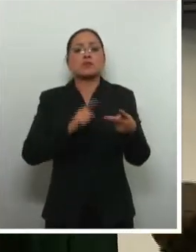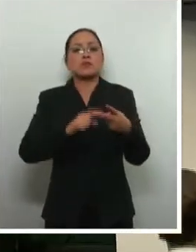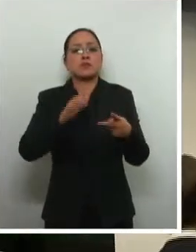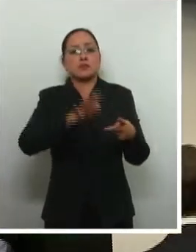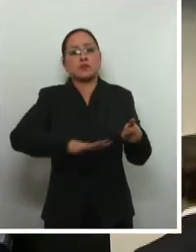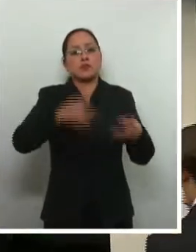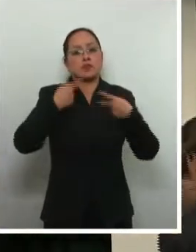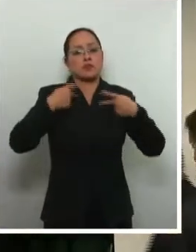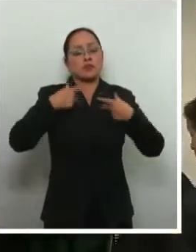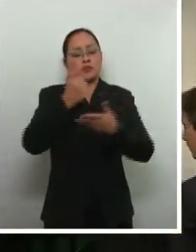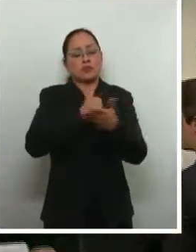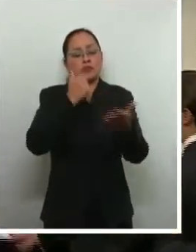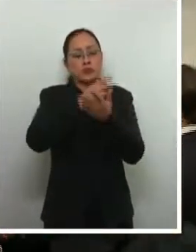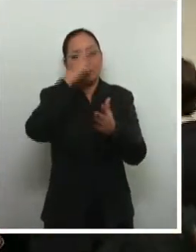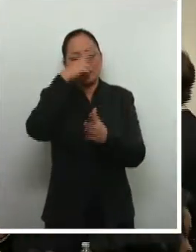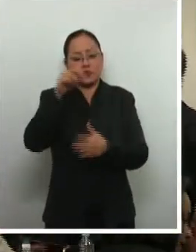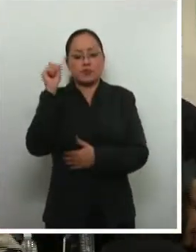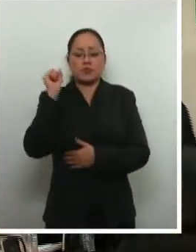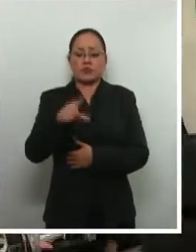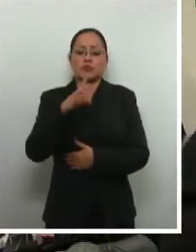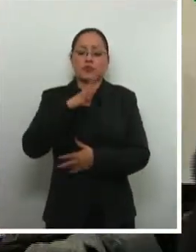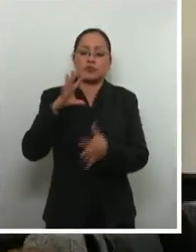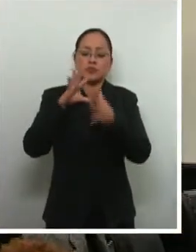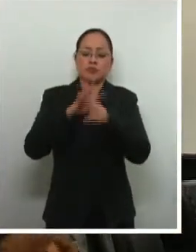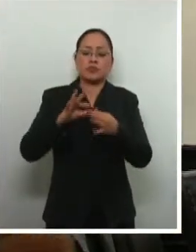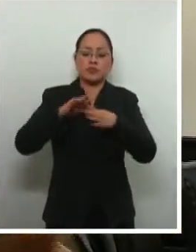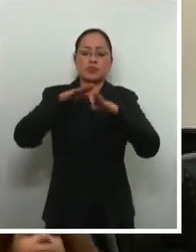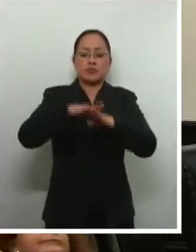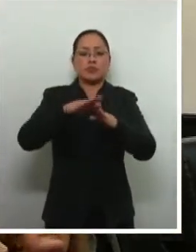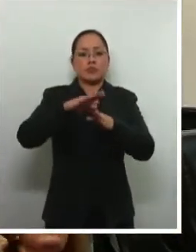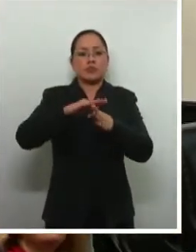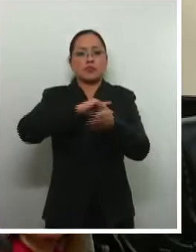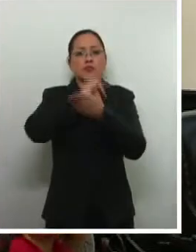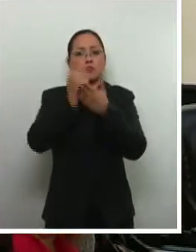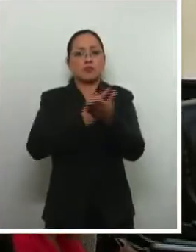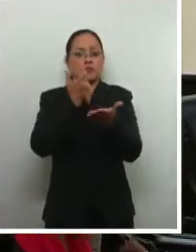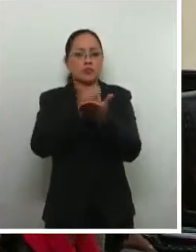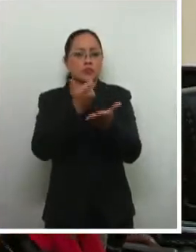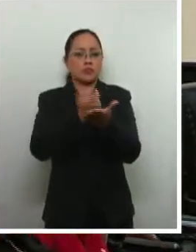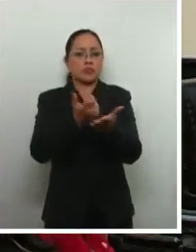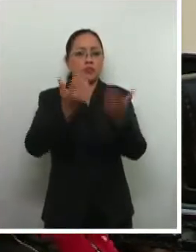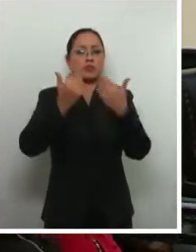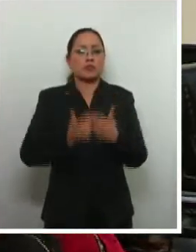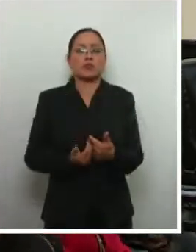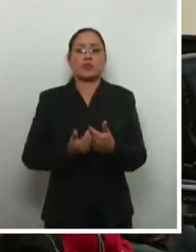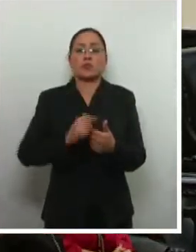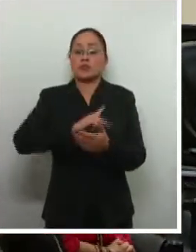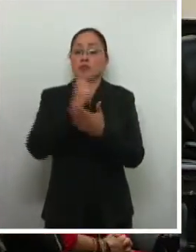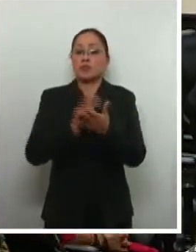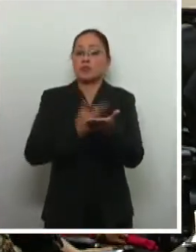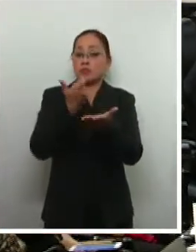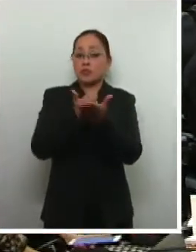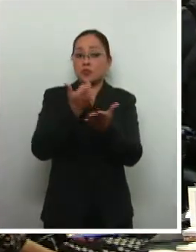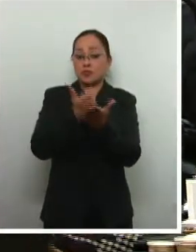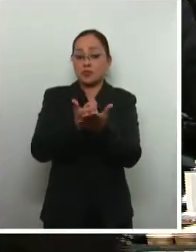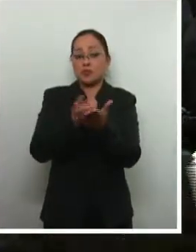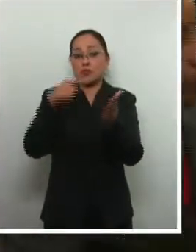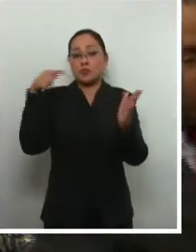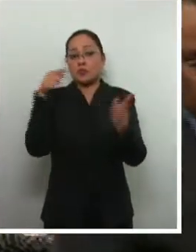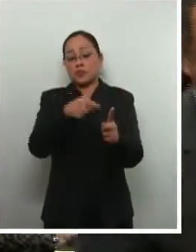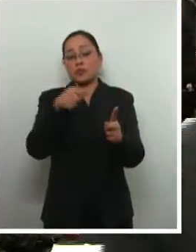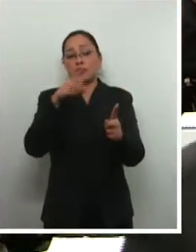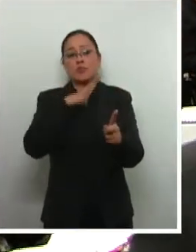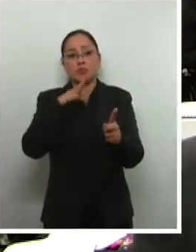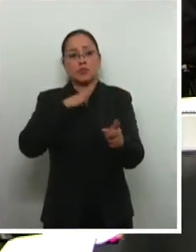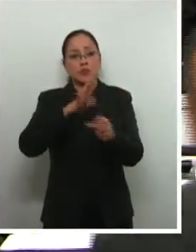ciudad. Y también habla sobre la política económica. La política económica tendrá como un